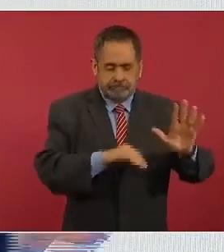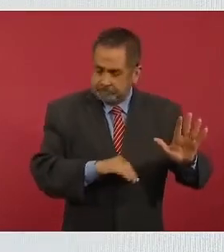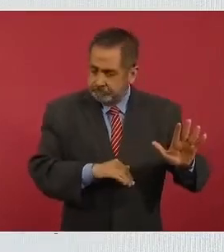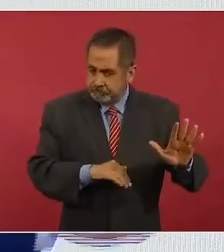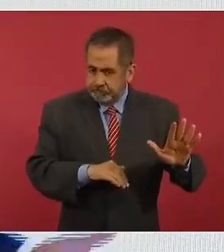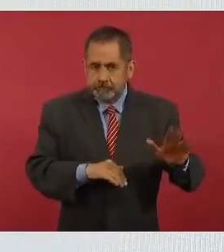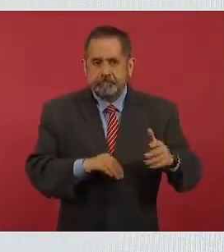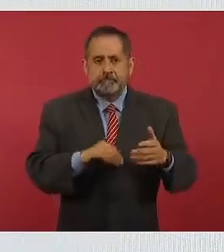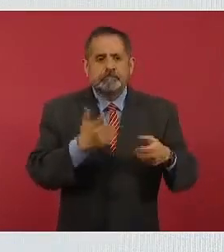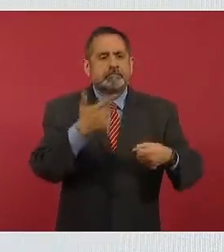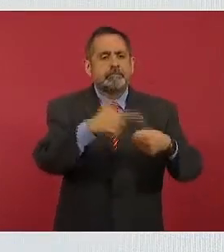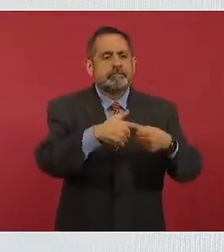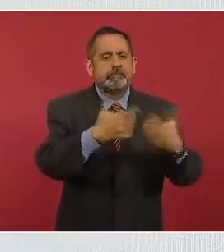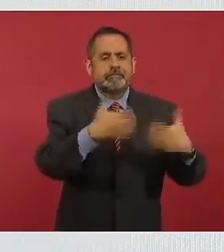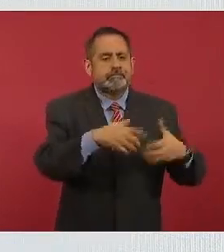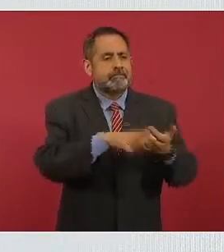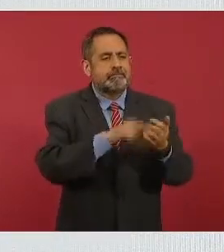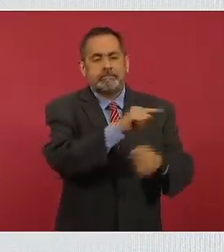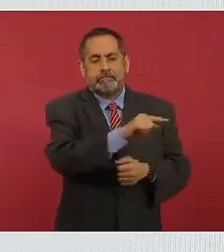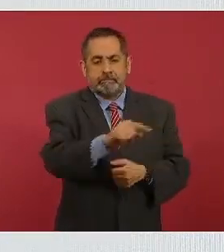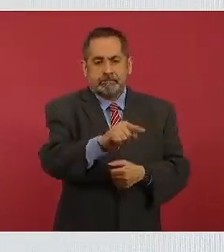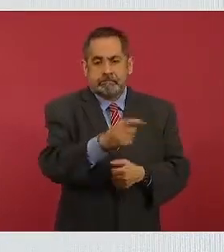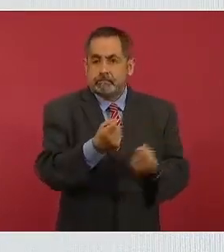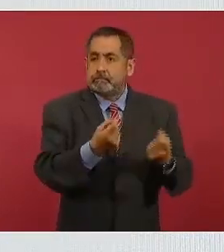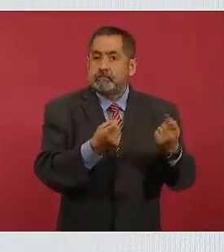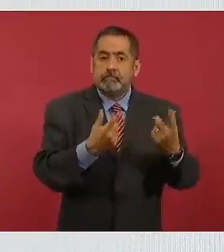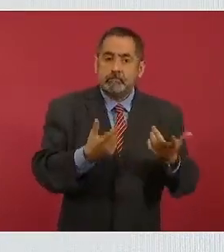en el caso de las gasolinas hay quienes